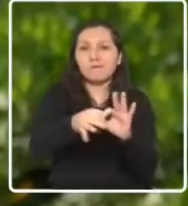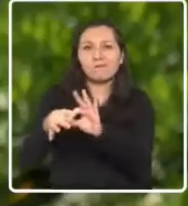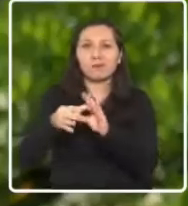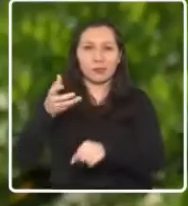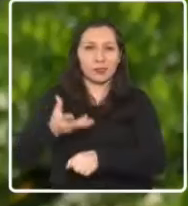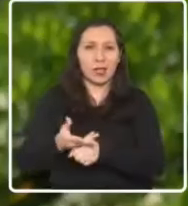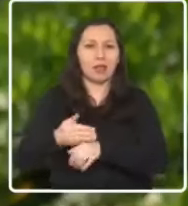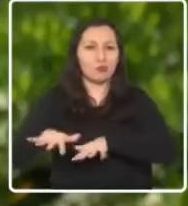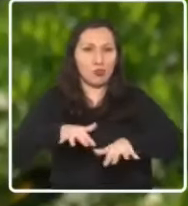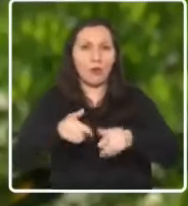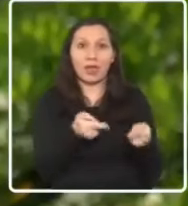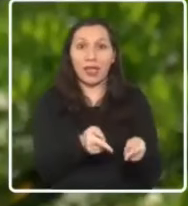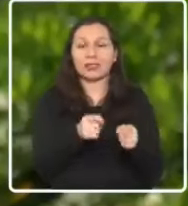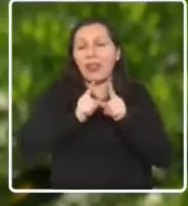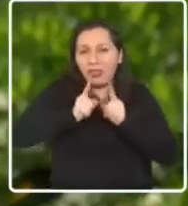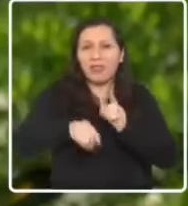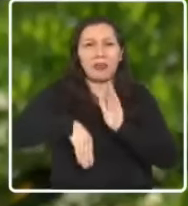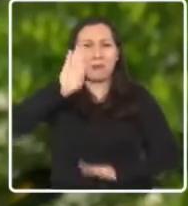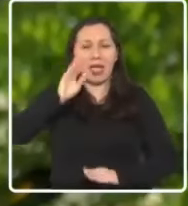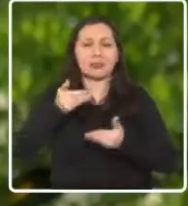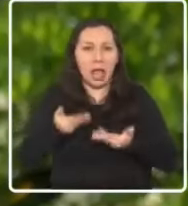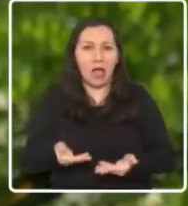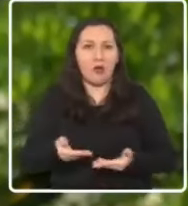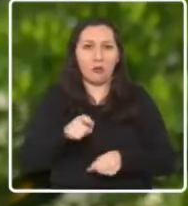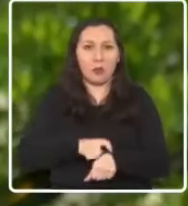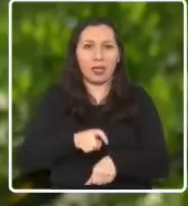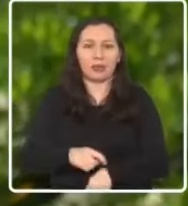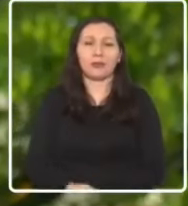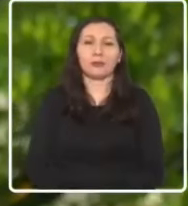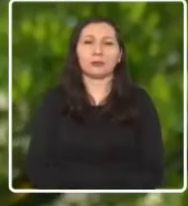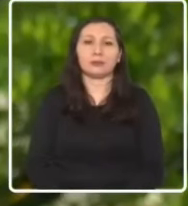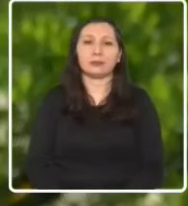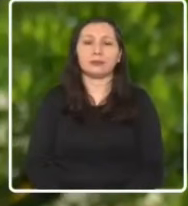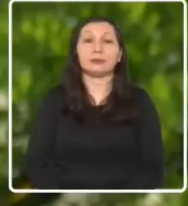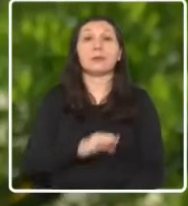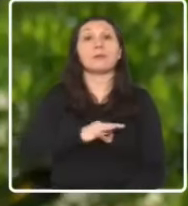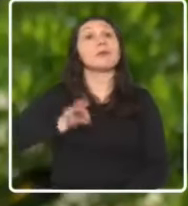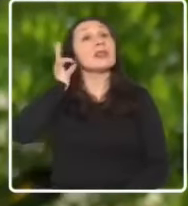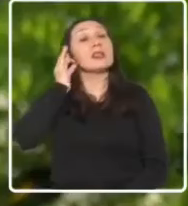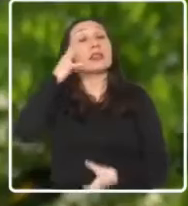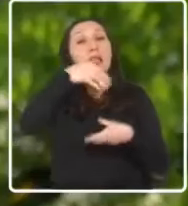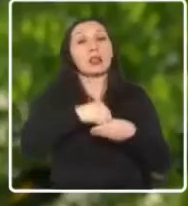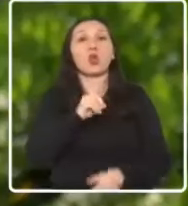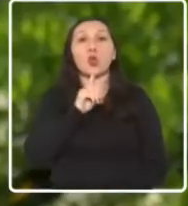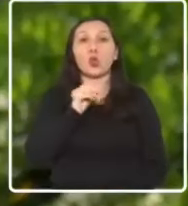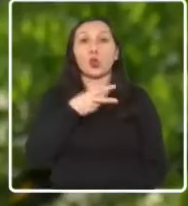unidad. Y eso es lo que debe prevalecer en este momento. Con mi ministra del Interior, Carolina